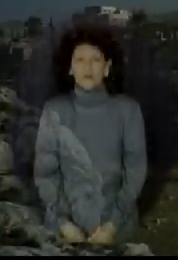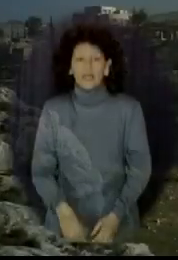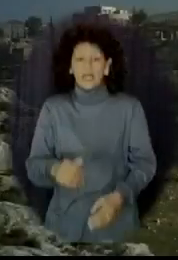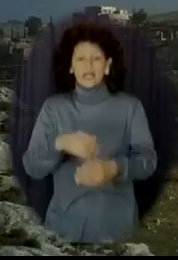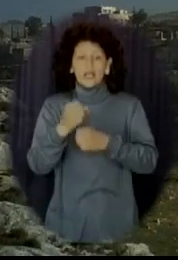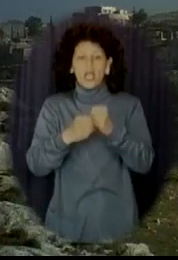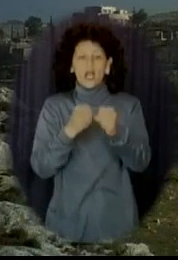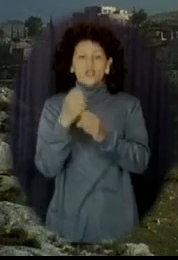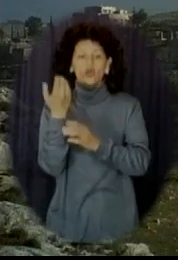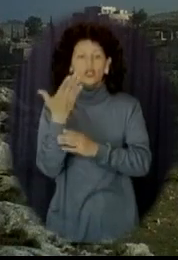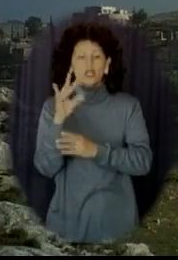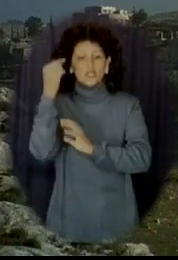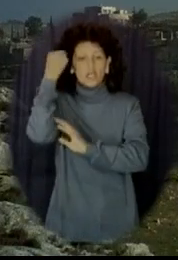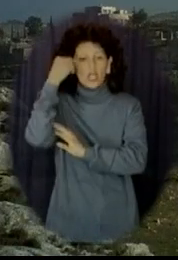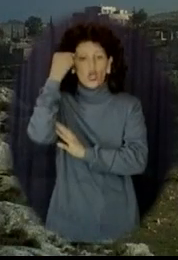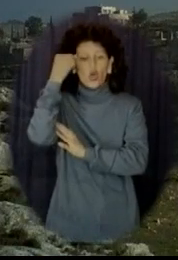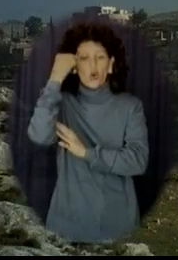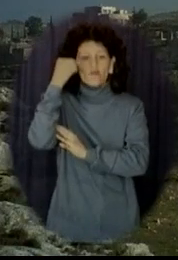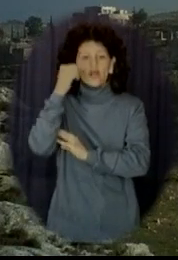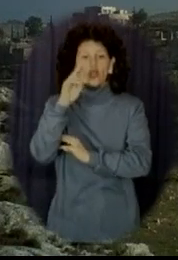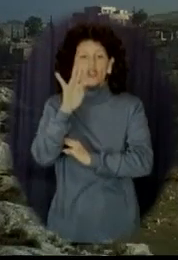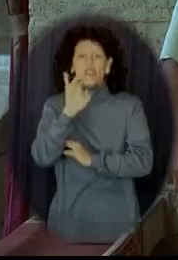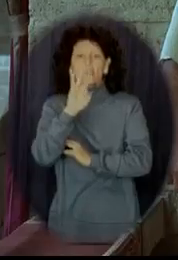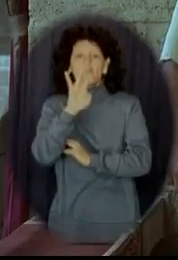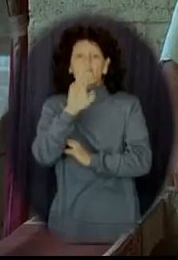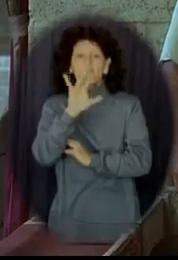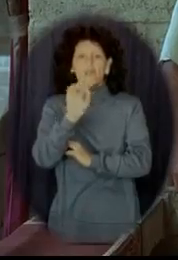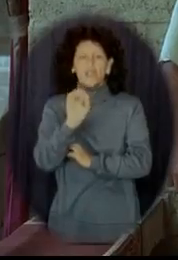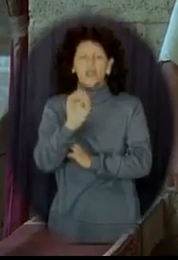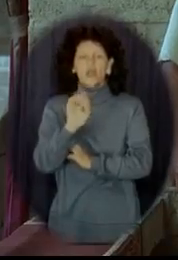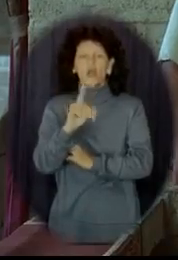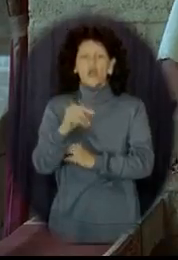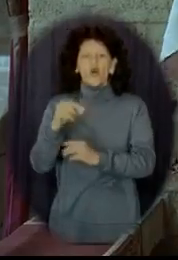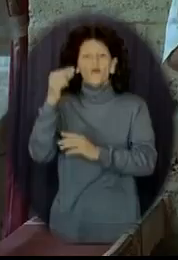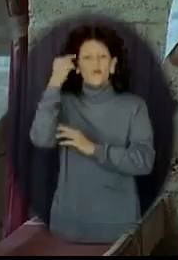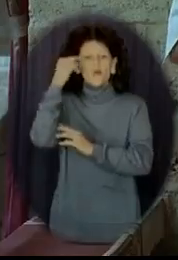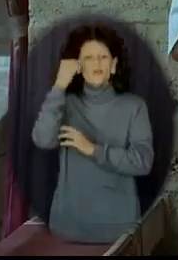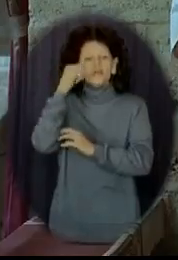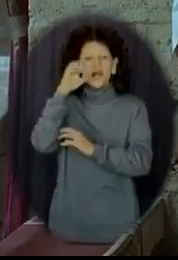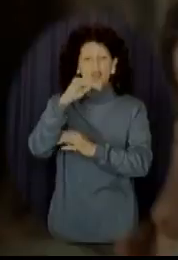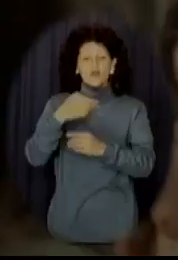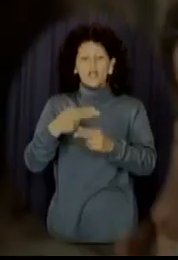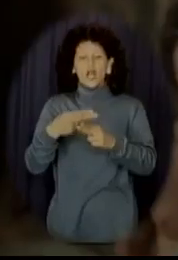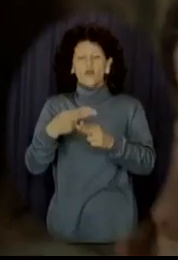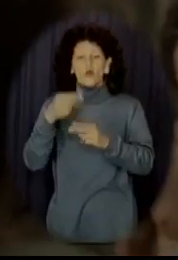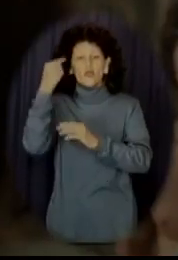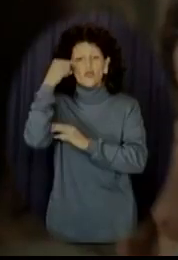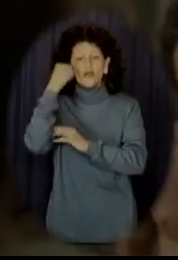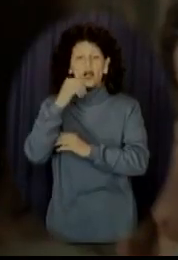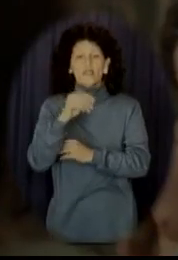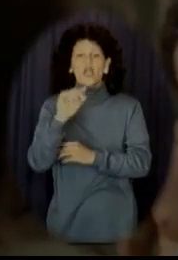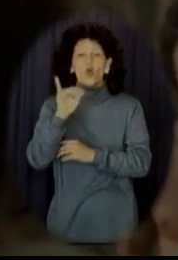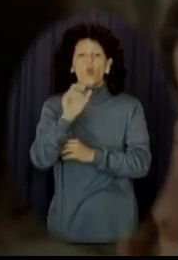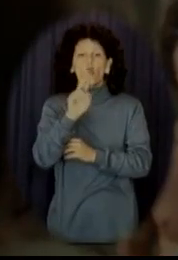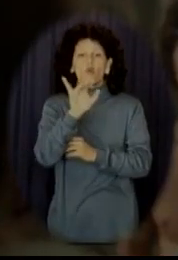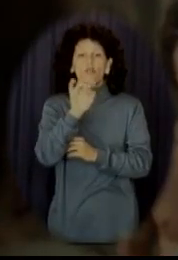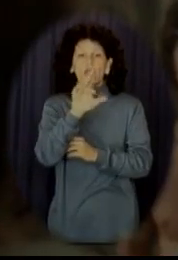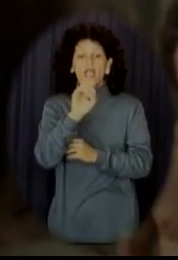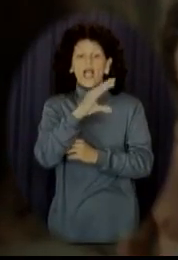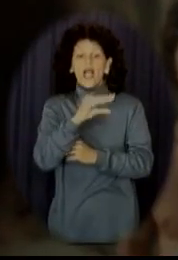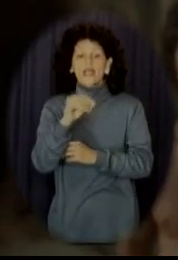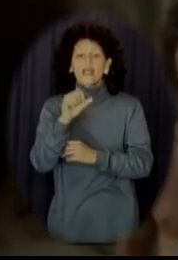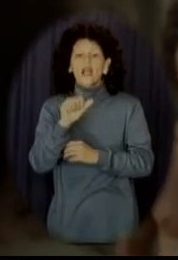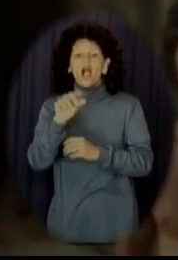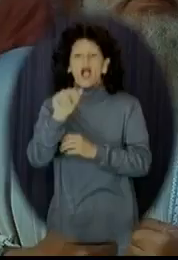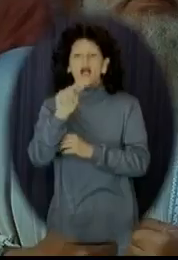En el año 15 del gobierno del emperador Tiberio, Poncio Pilato era gobernador de Judea. Herodes gobernaba en